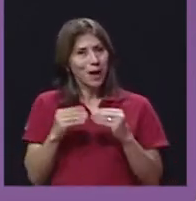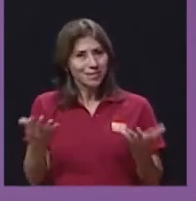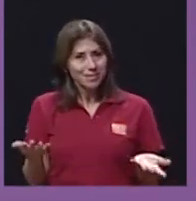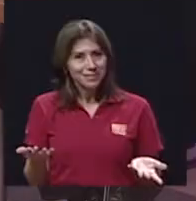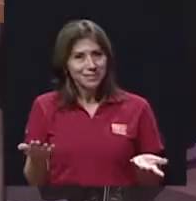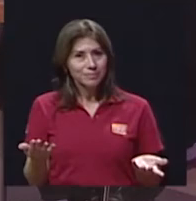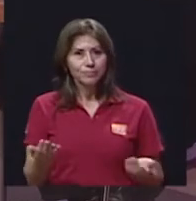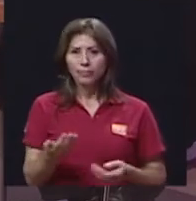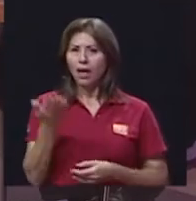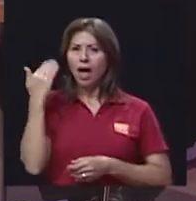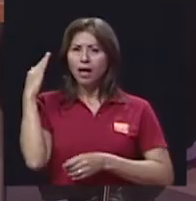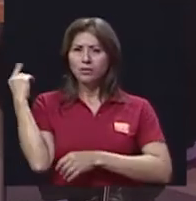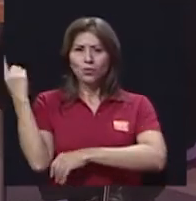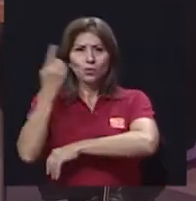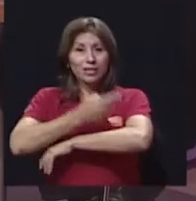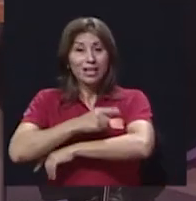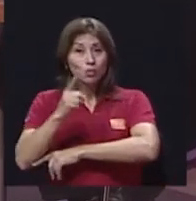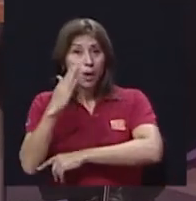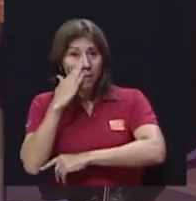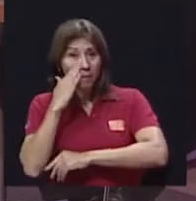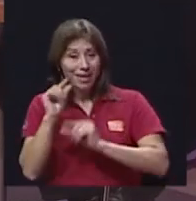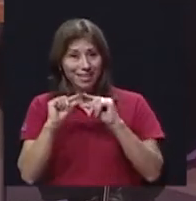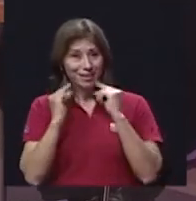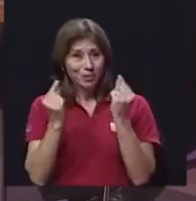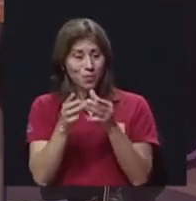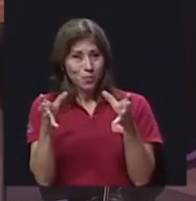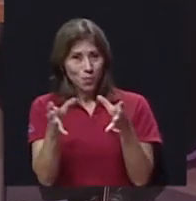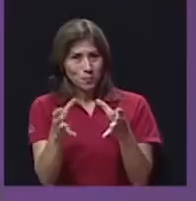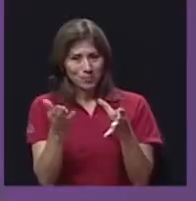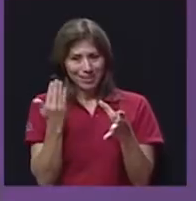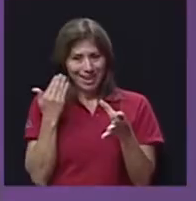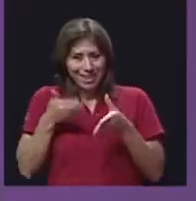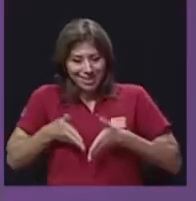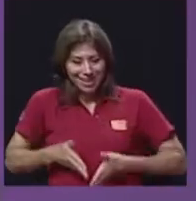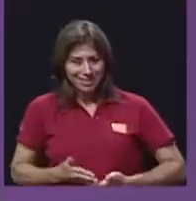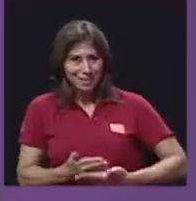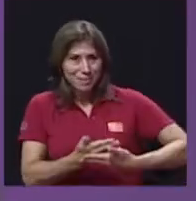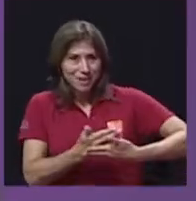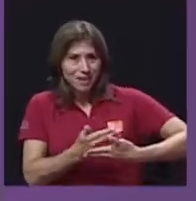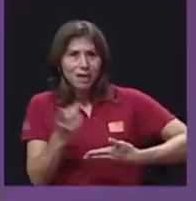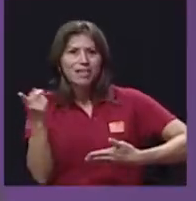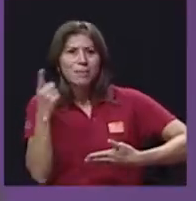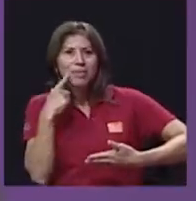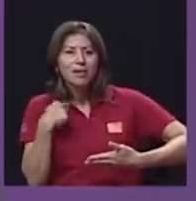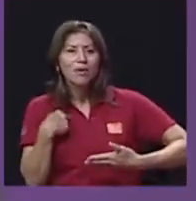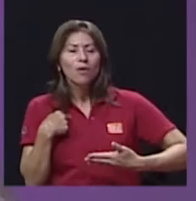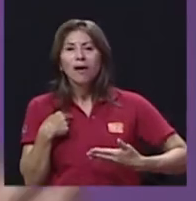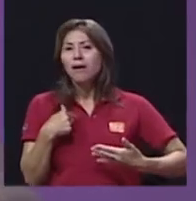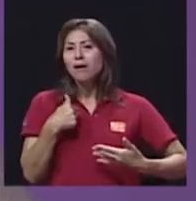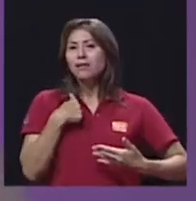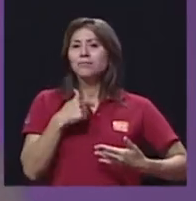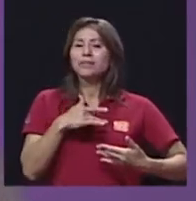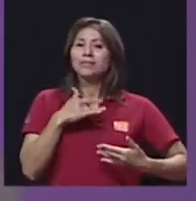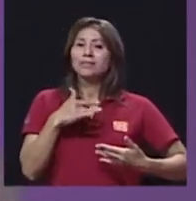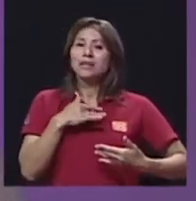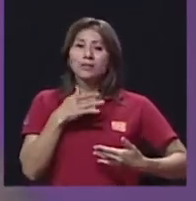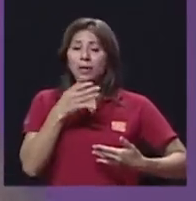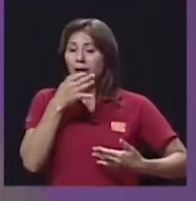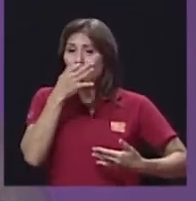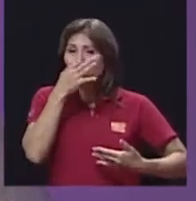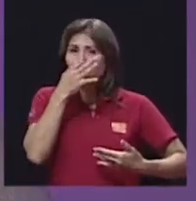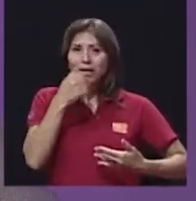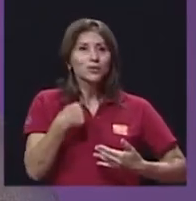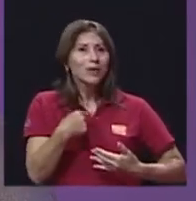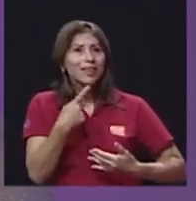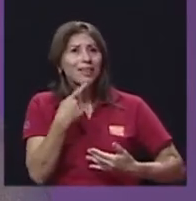hace unos días una mamá de la tribu me dice que acaba de nacer sube me dice no me siento enamorada y a mí me pasó lo mismo le dije yo